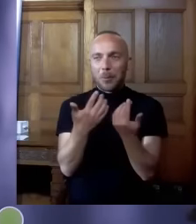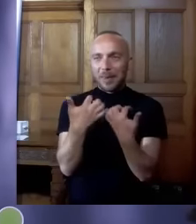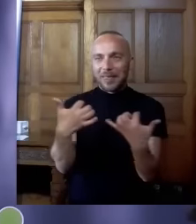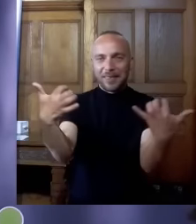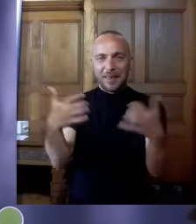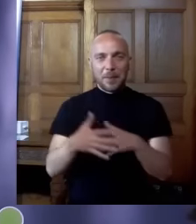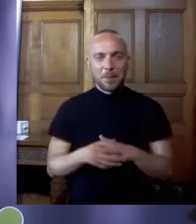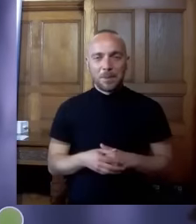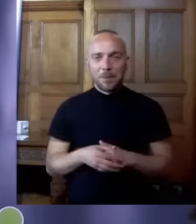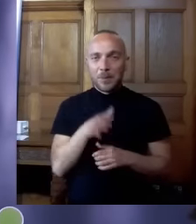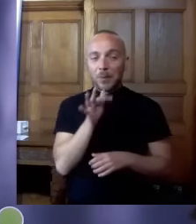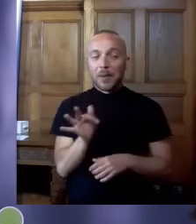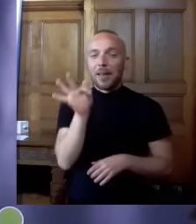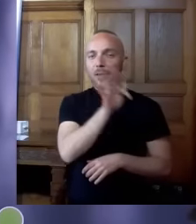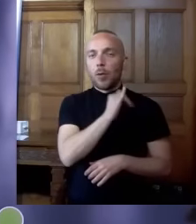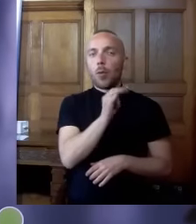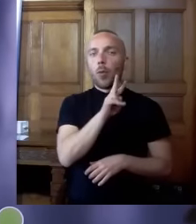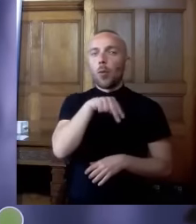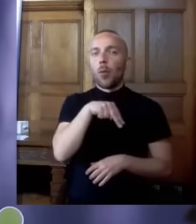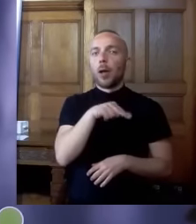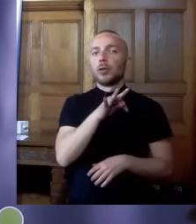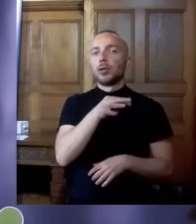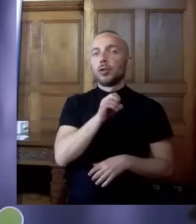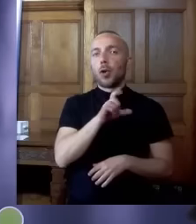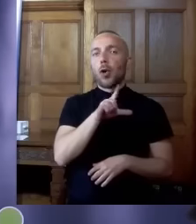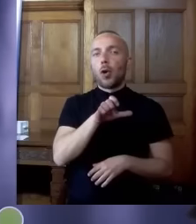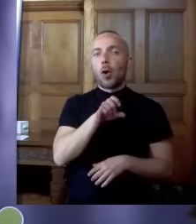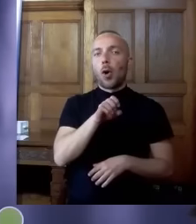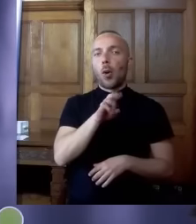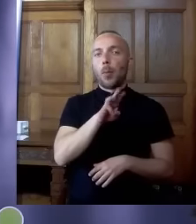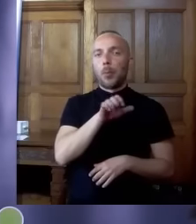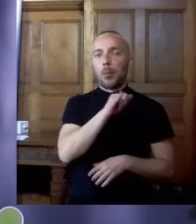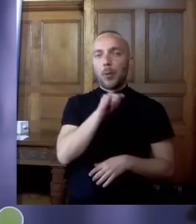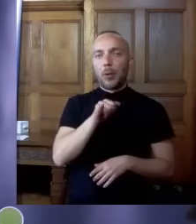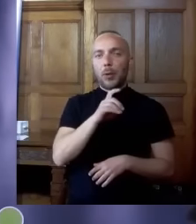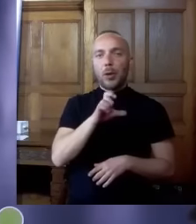bueno Ahá de viene Juancho López uralde no necesita